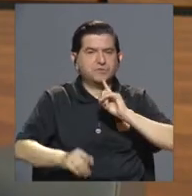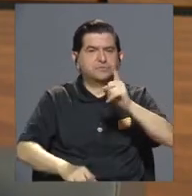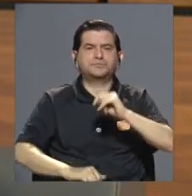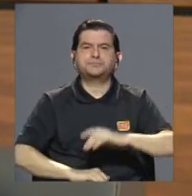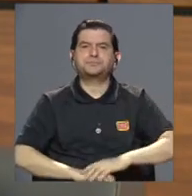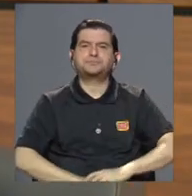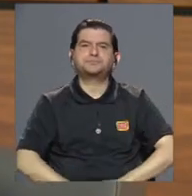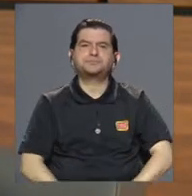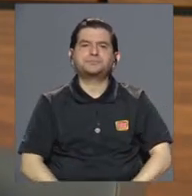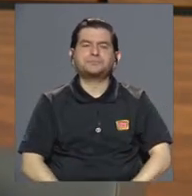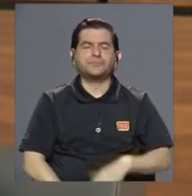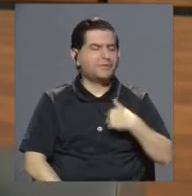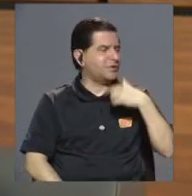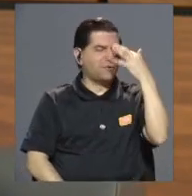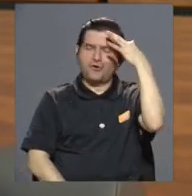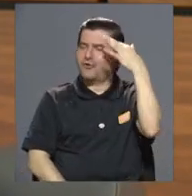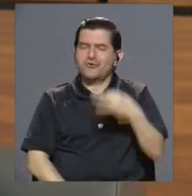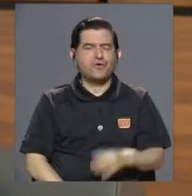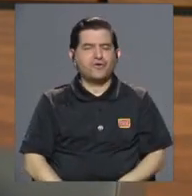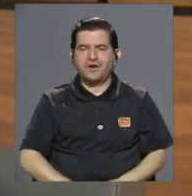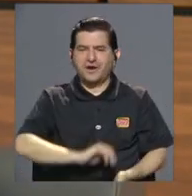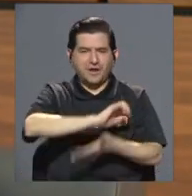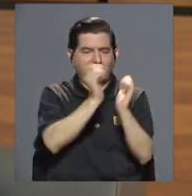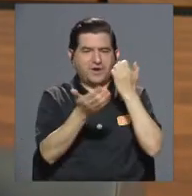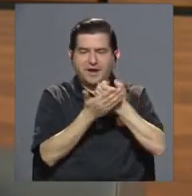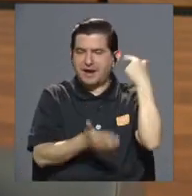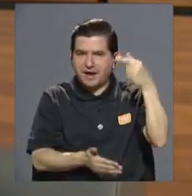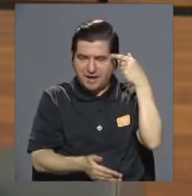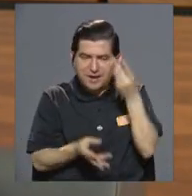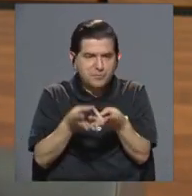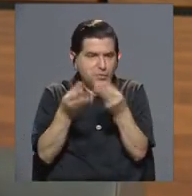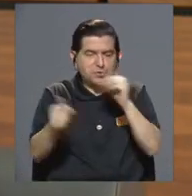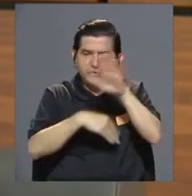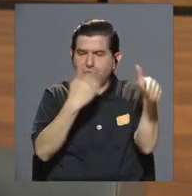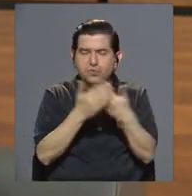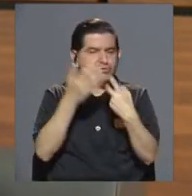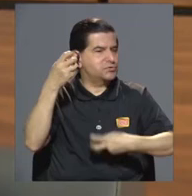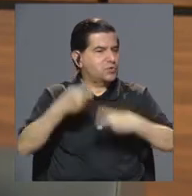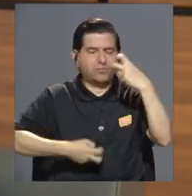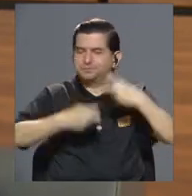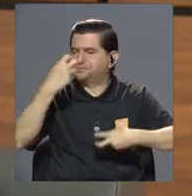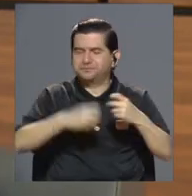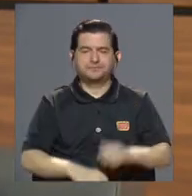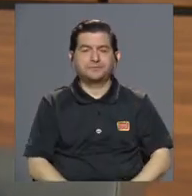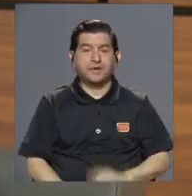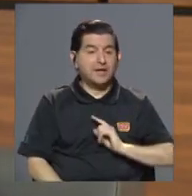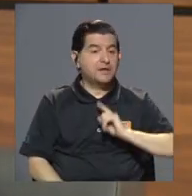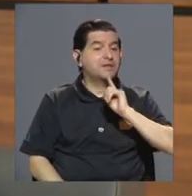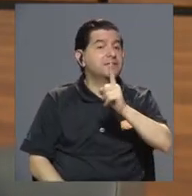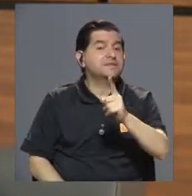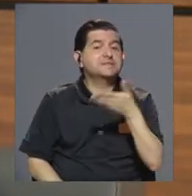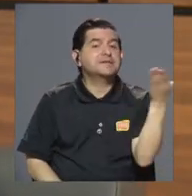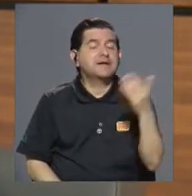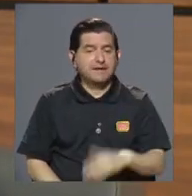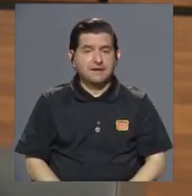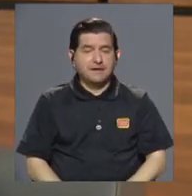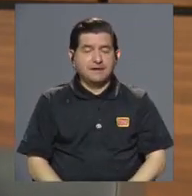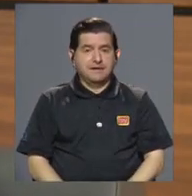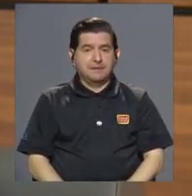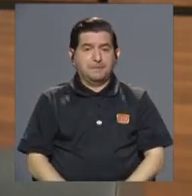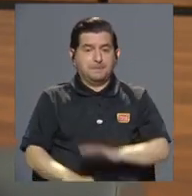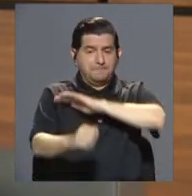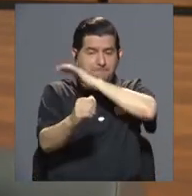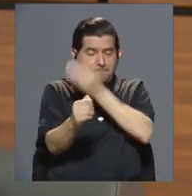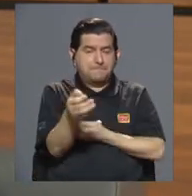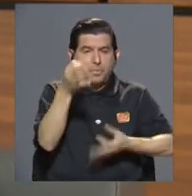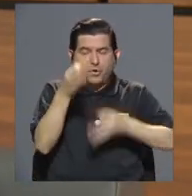favor. Yo no creo que la reforma fiscal sea la solución a todos nuestros problemas. Yo lo que he dicho es que el Poder Judicial